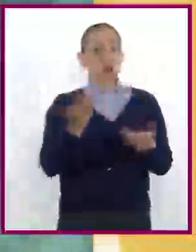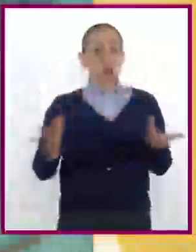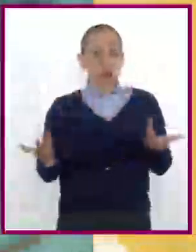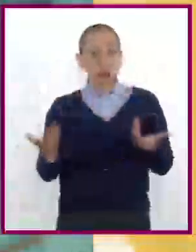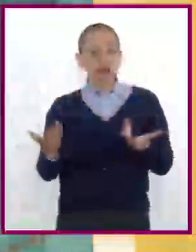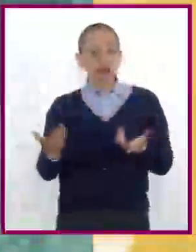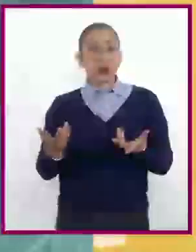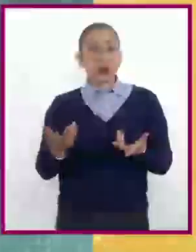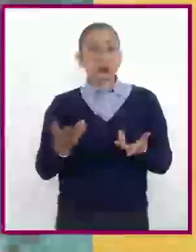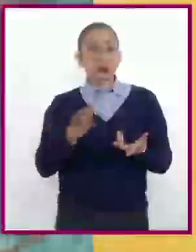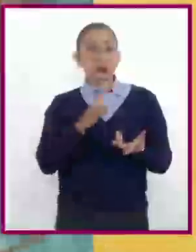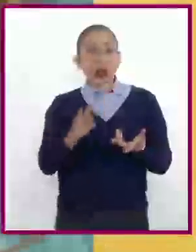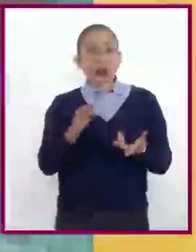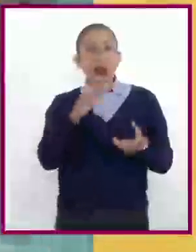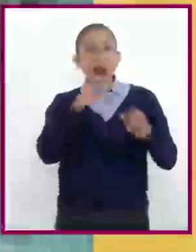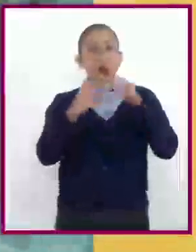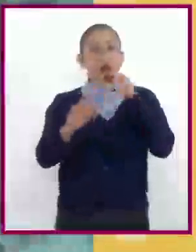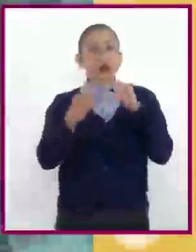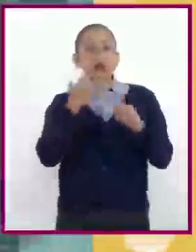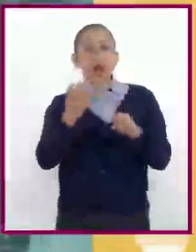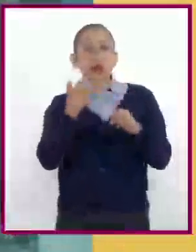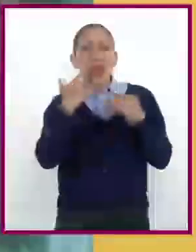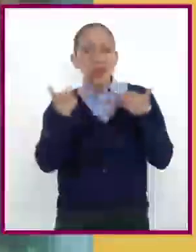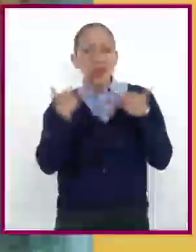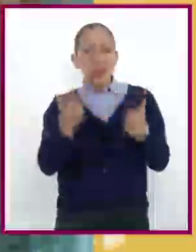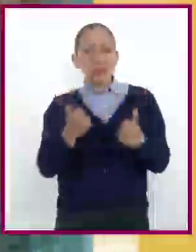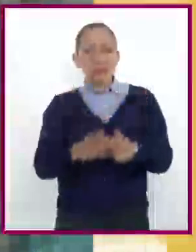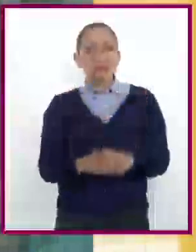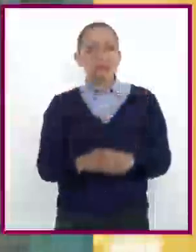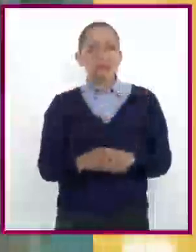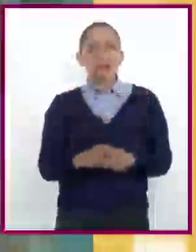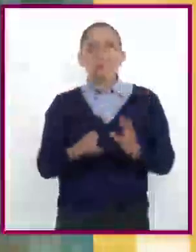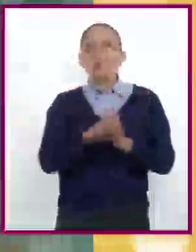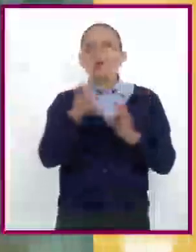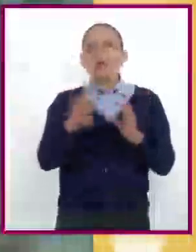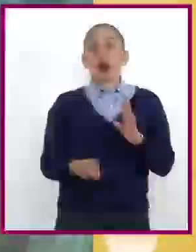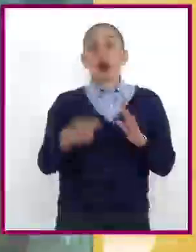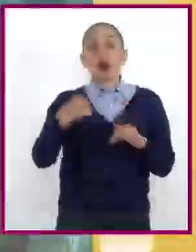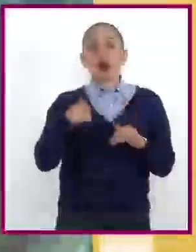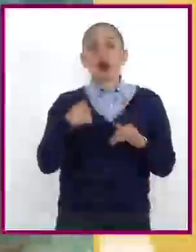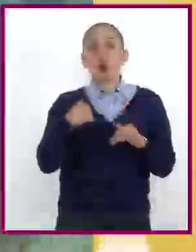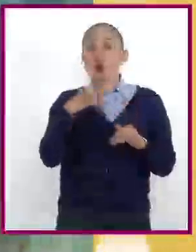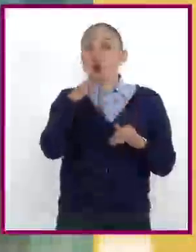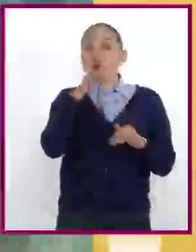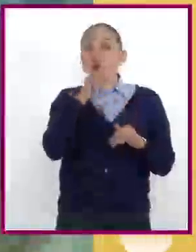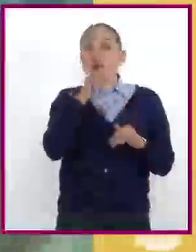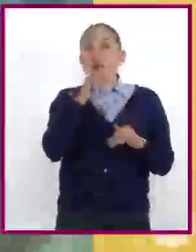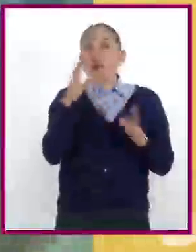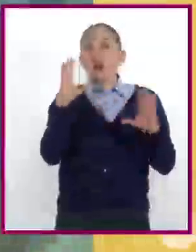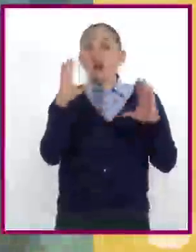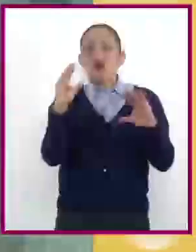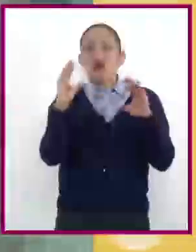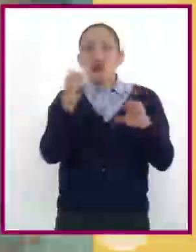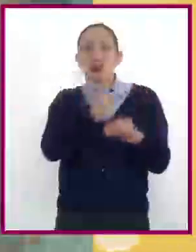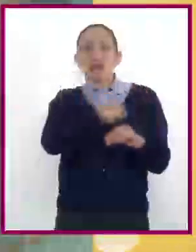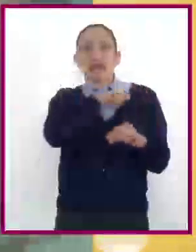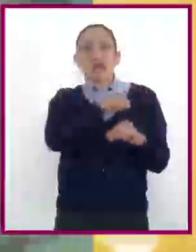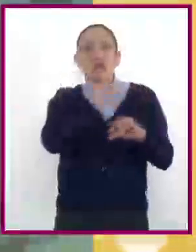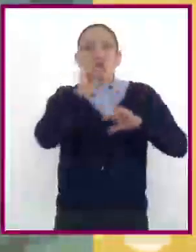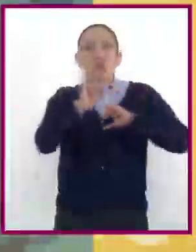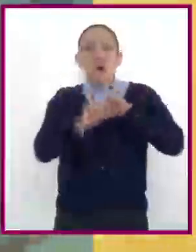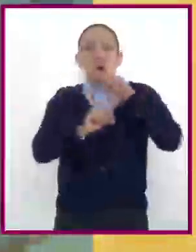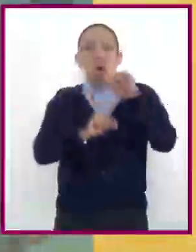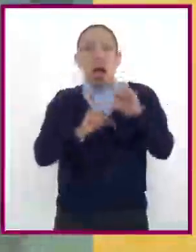y se tratan de comunicar, se pueden entender. Por ejemplo, yo le podría enseñar español poco a